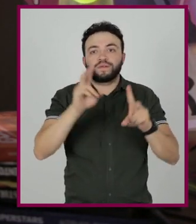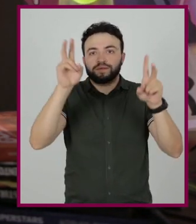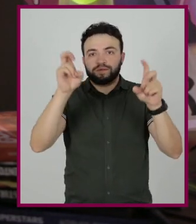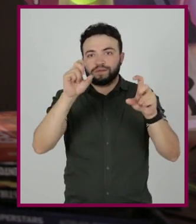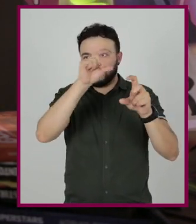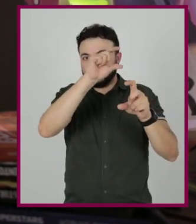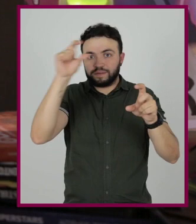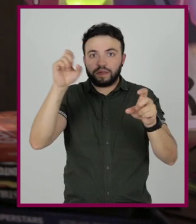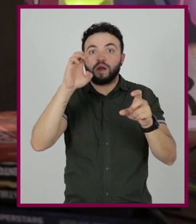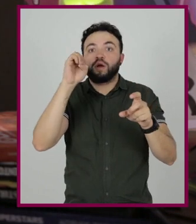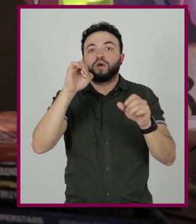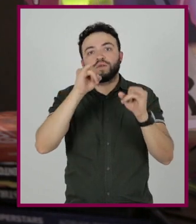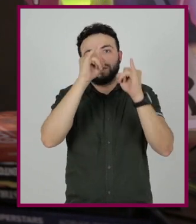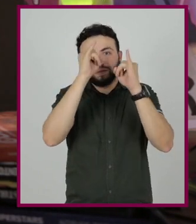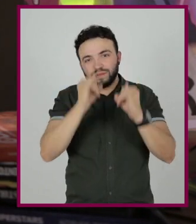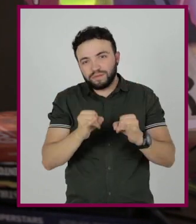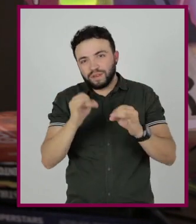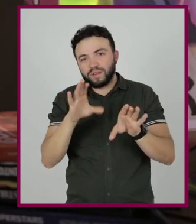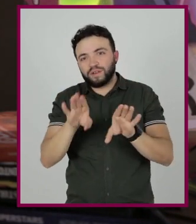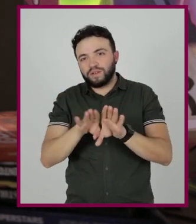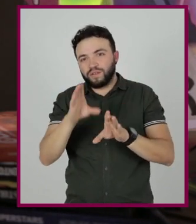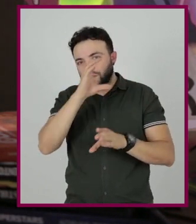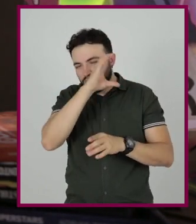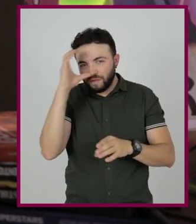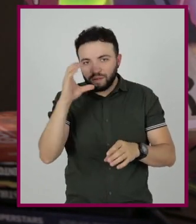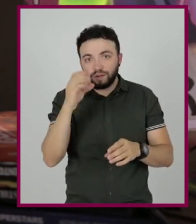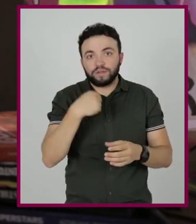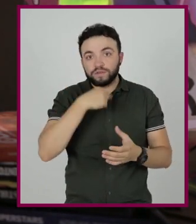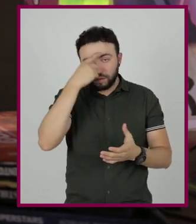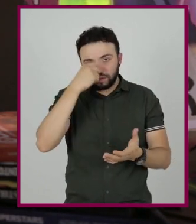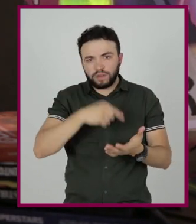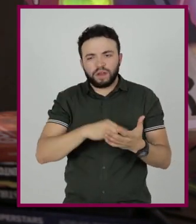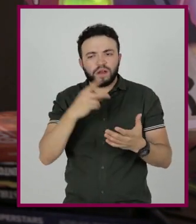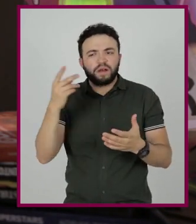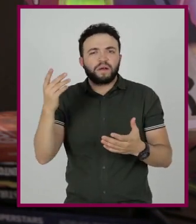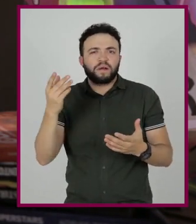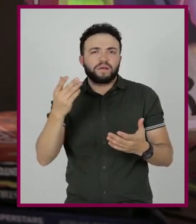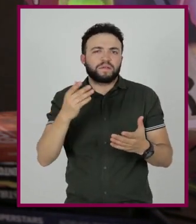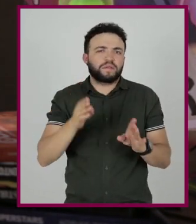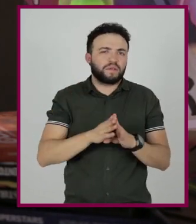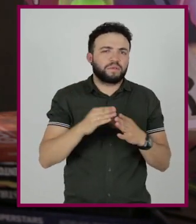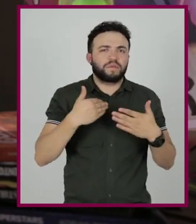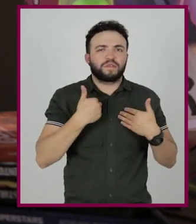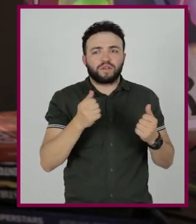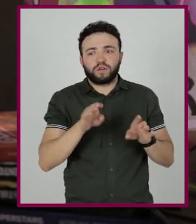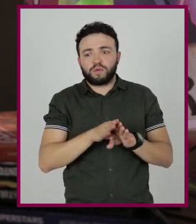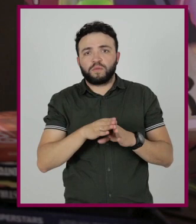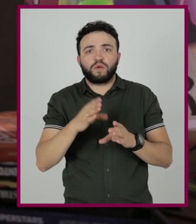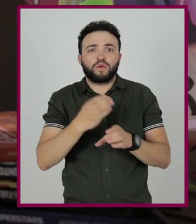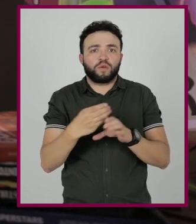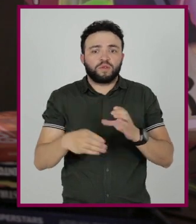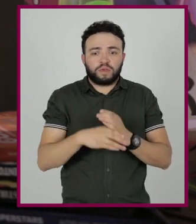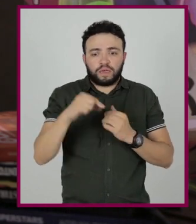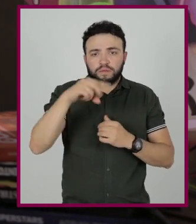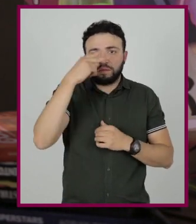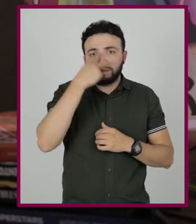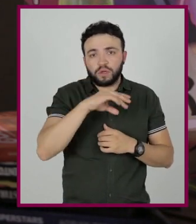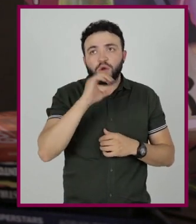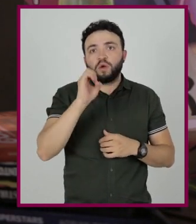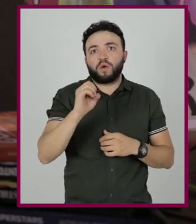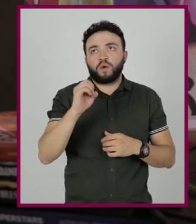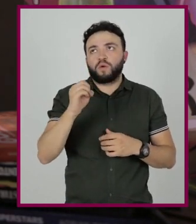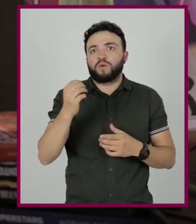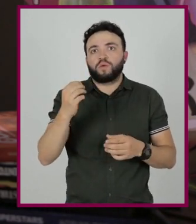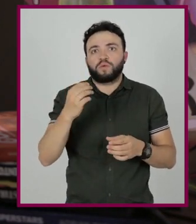el título e imágenes, viéndolo de manera general. Podríamos creer que habla de animes que se desarrollan en México o